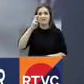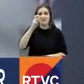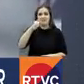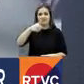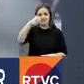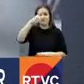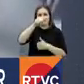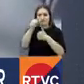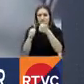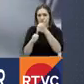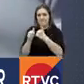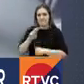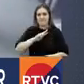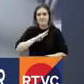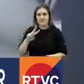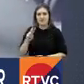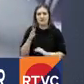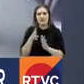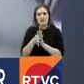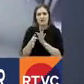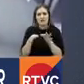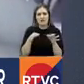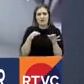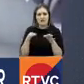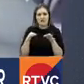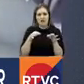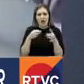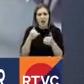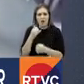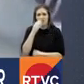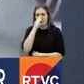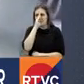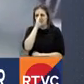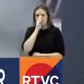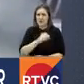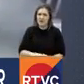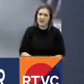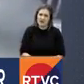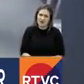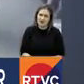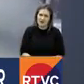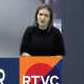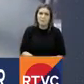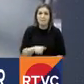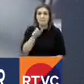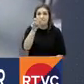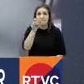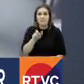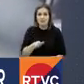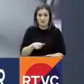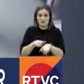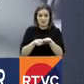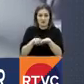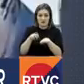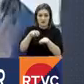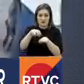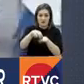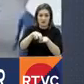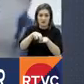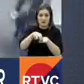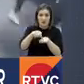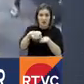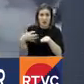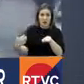ha explicado las razones que están en duda de por qué la persona que iba en el puesto de copiloto no sufrió las heridas tan graves